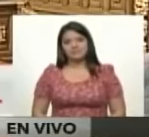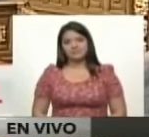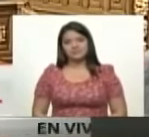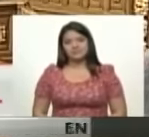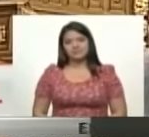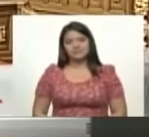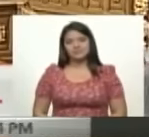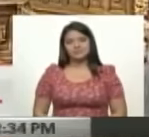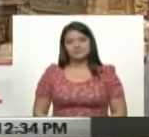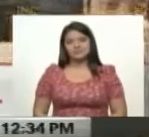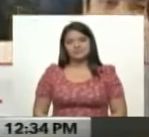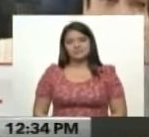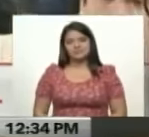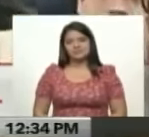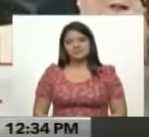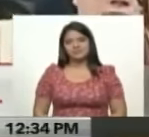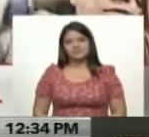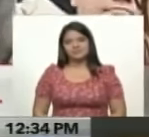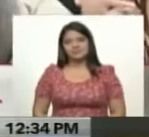Coño, ¿qué le di?